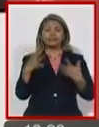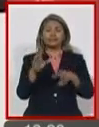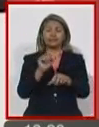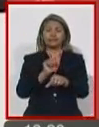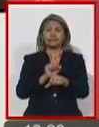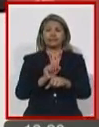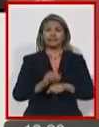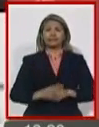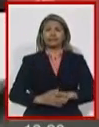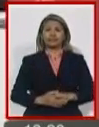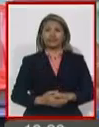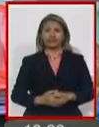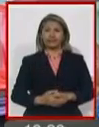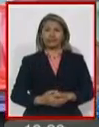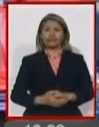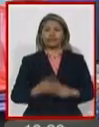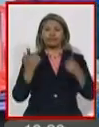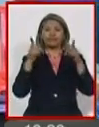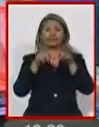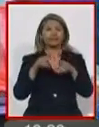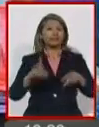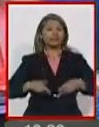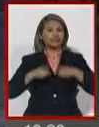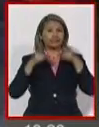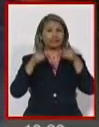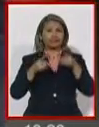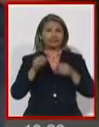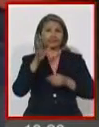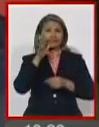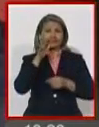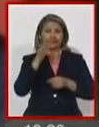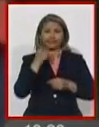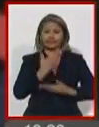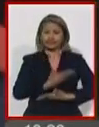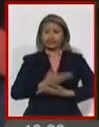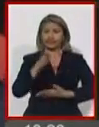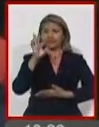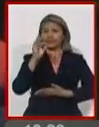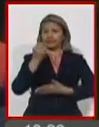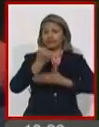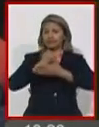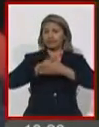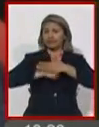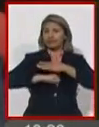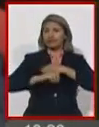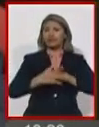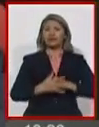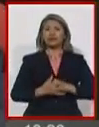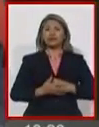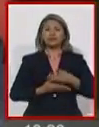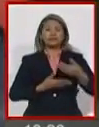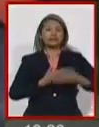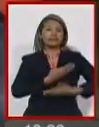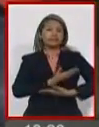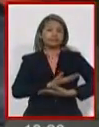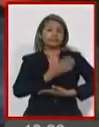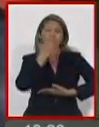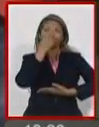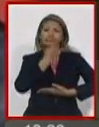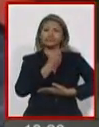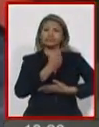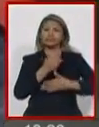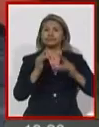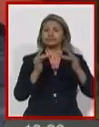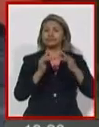encuentra arrestada. De acuerdo a la denuncia, la madre del bebé de 9 días de nacido le dio de lactar hasta dejarlo dormido